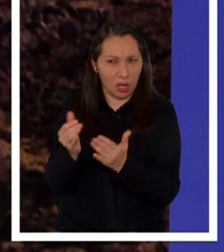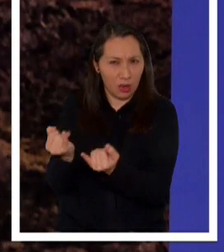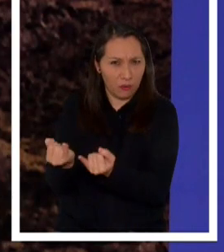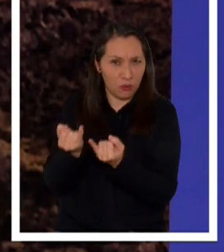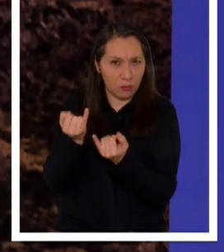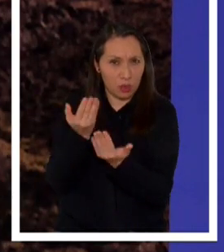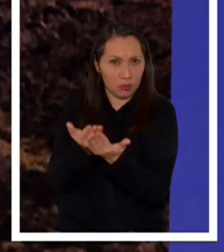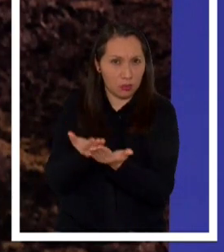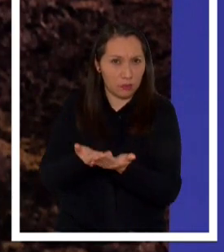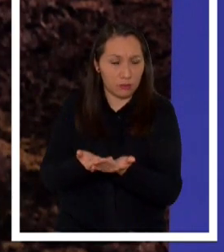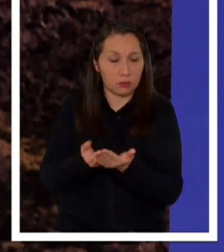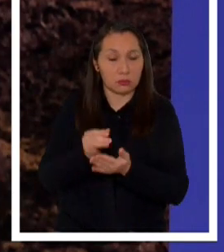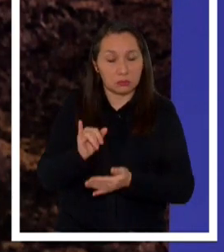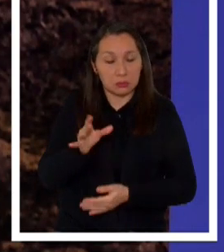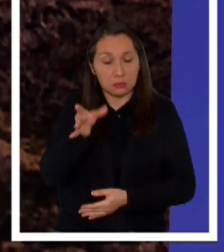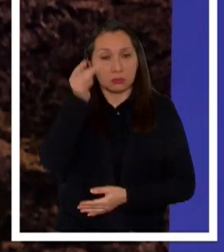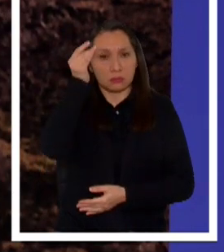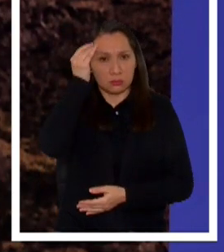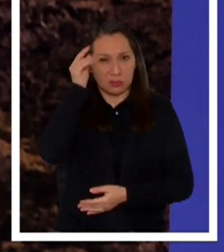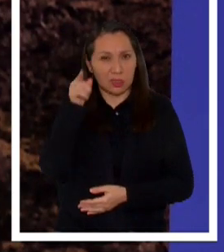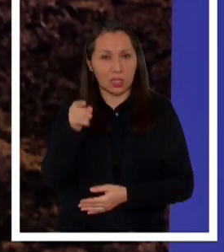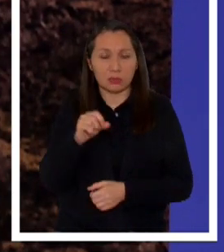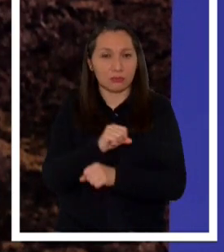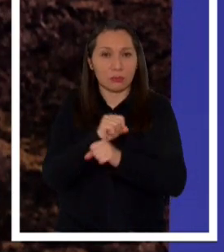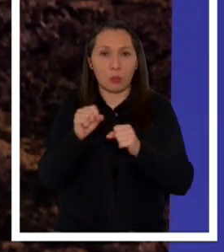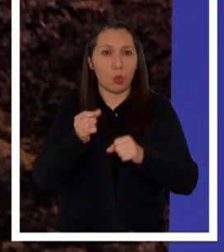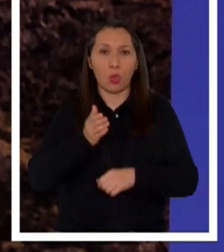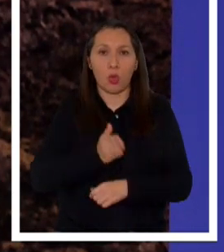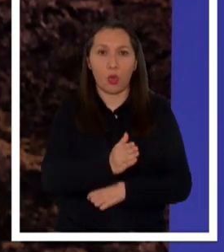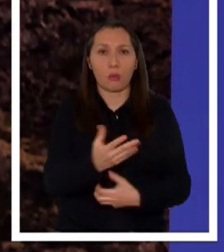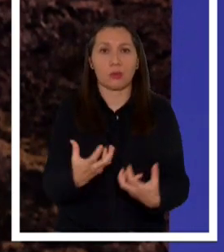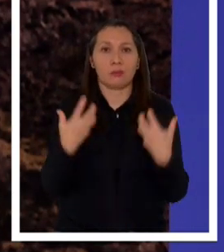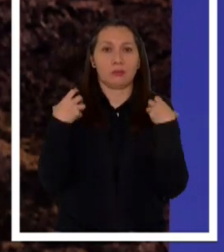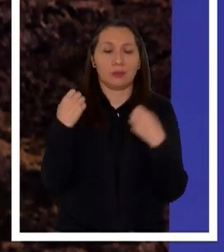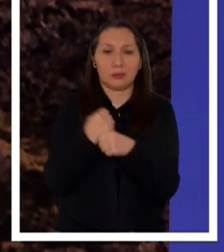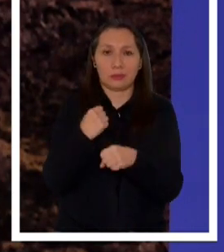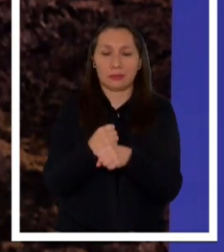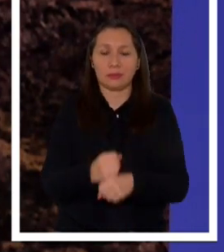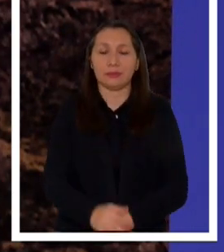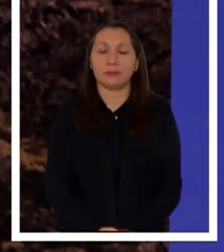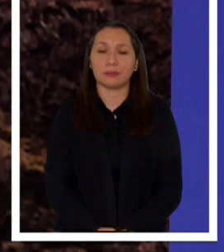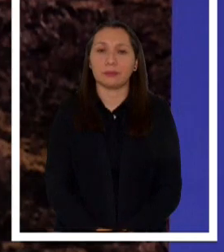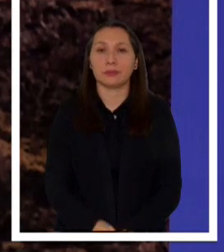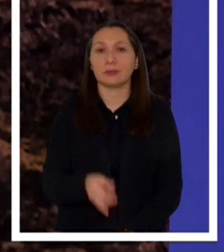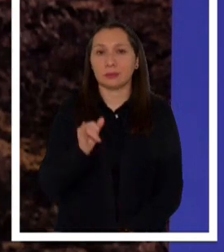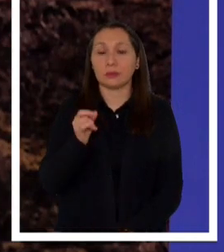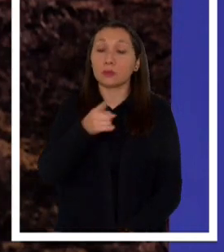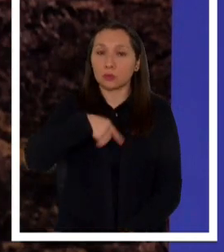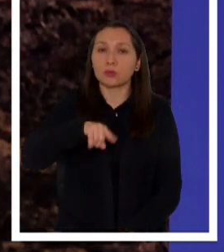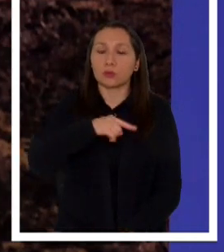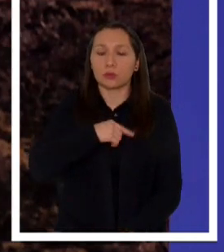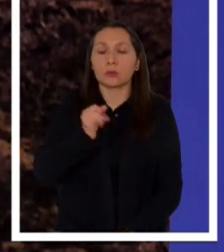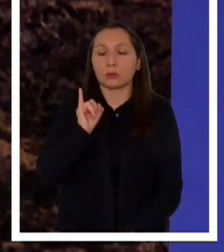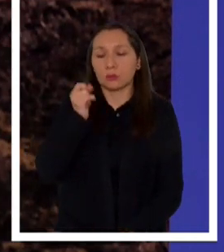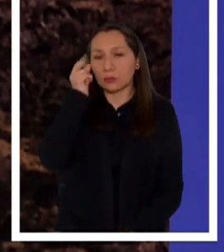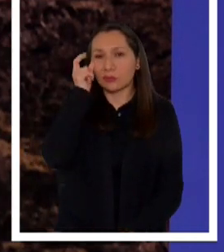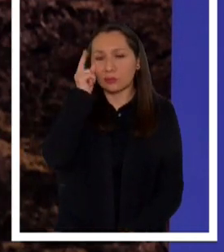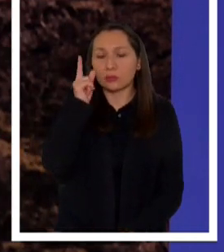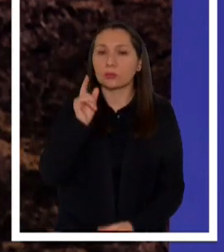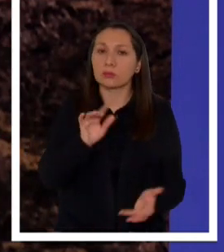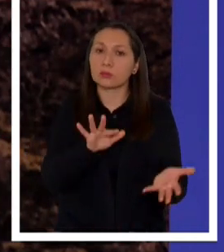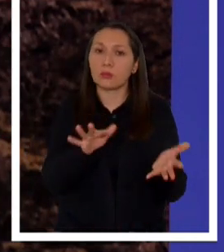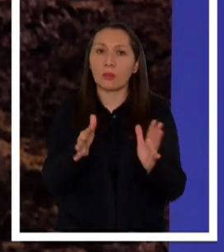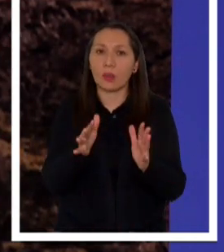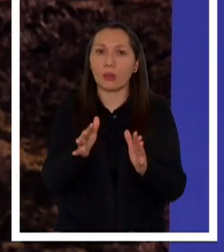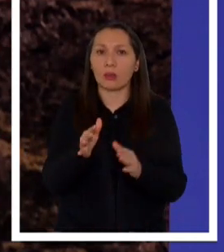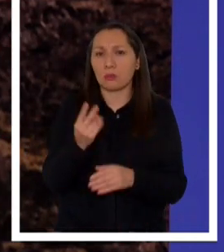tema y le quería consultar Si considera que estos hechos hacen incompatibles son continuidad en el cargo Sí nosotros estamos al tanto llevamos